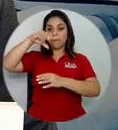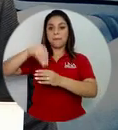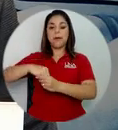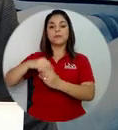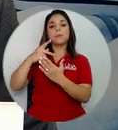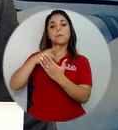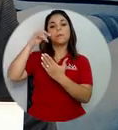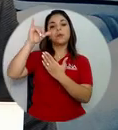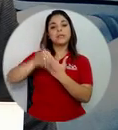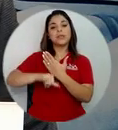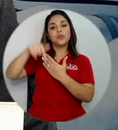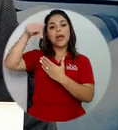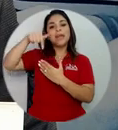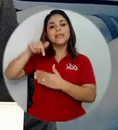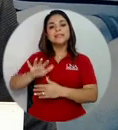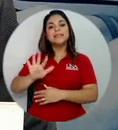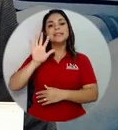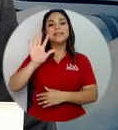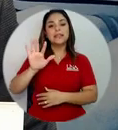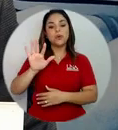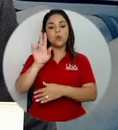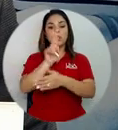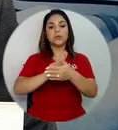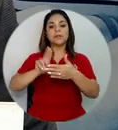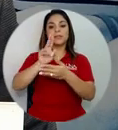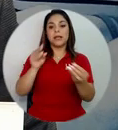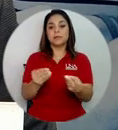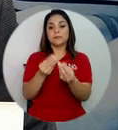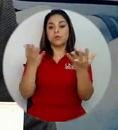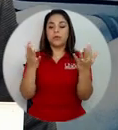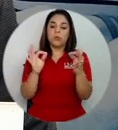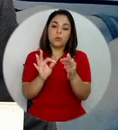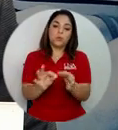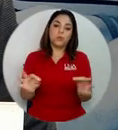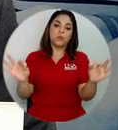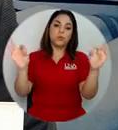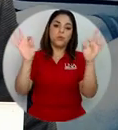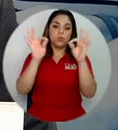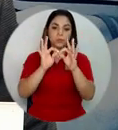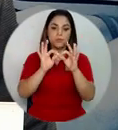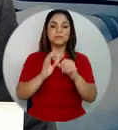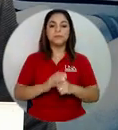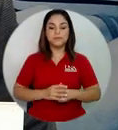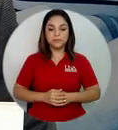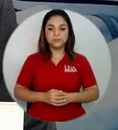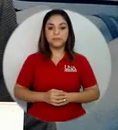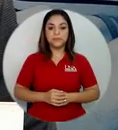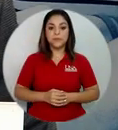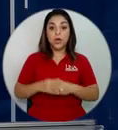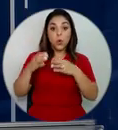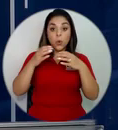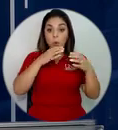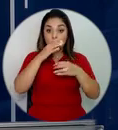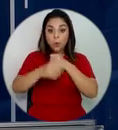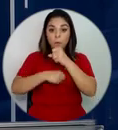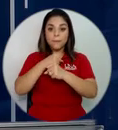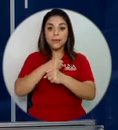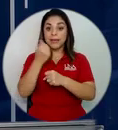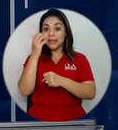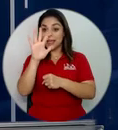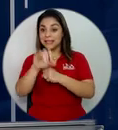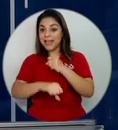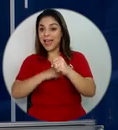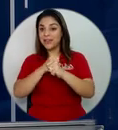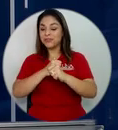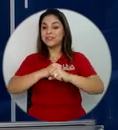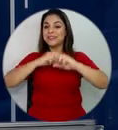de un proyecto en donde están las 5 universidades públicas, que eso también es importantísimo. Cumplir 15 años es una gran